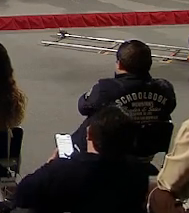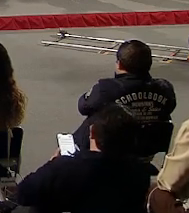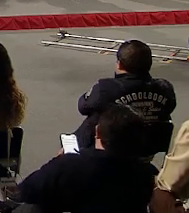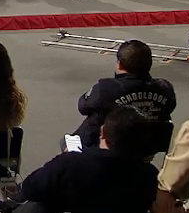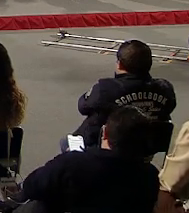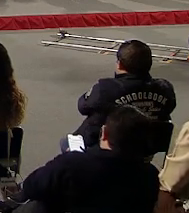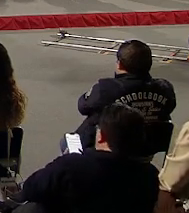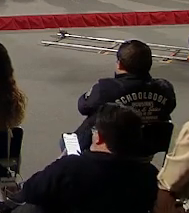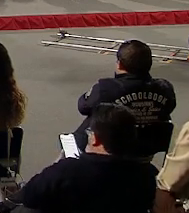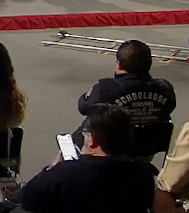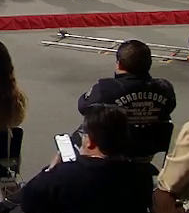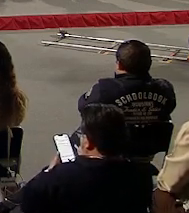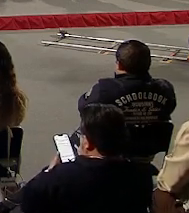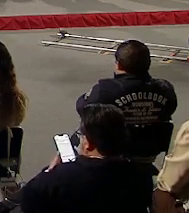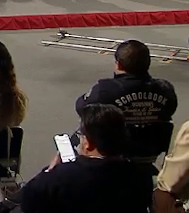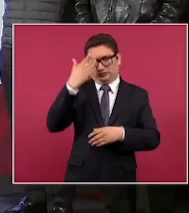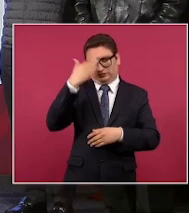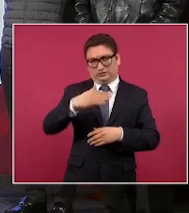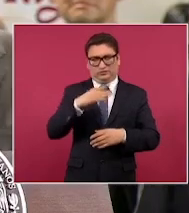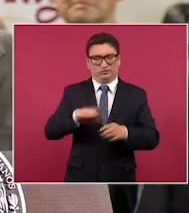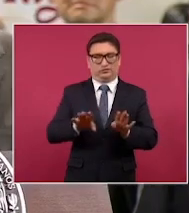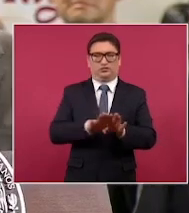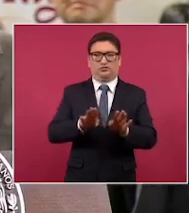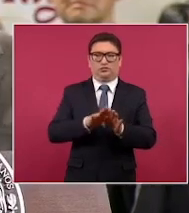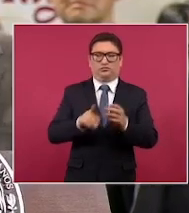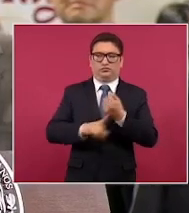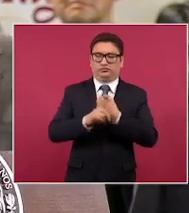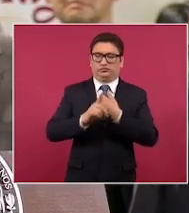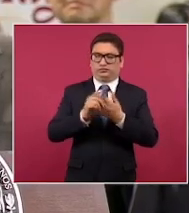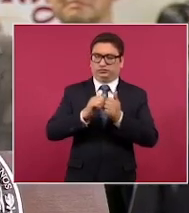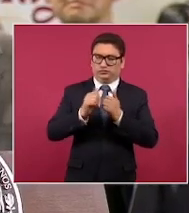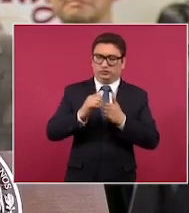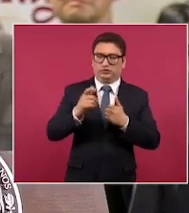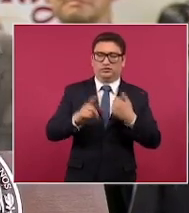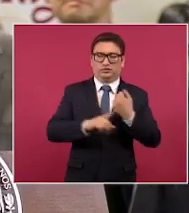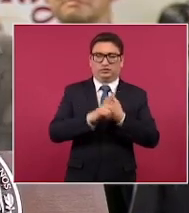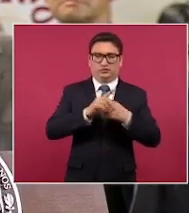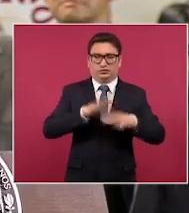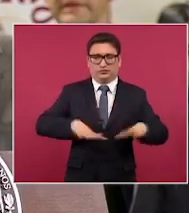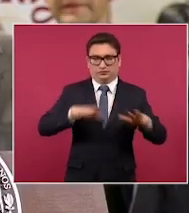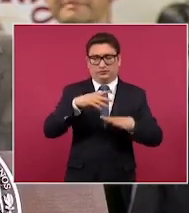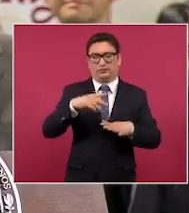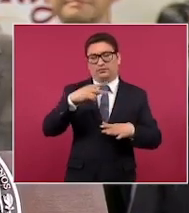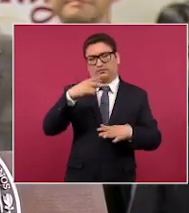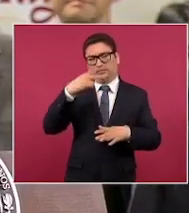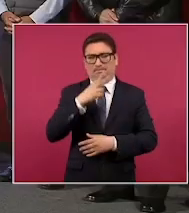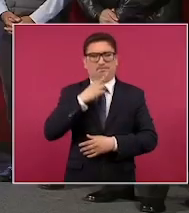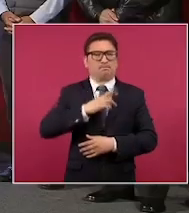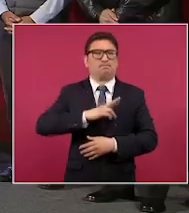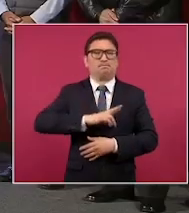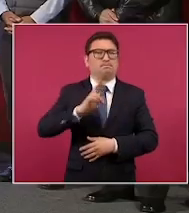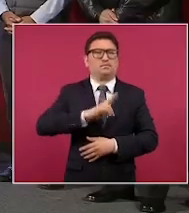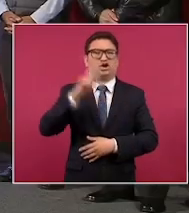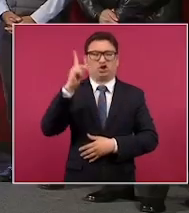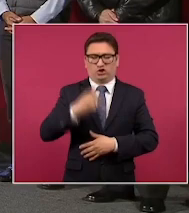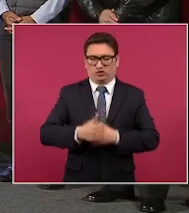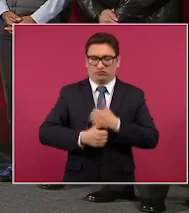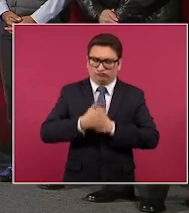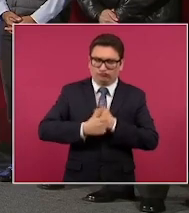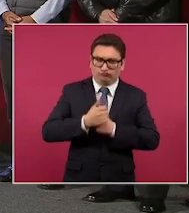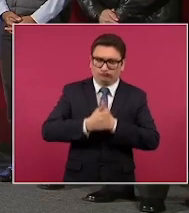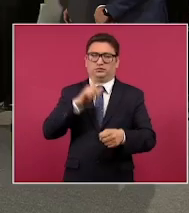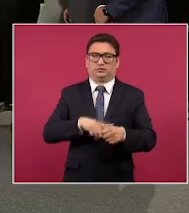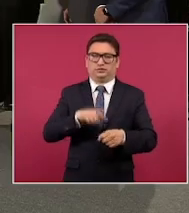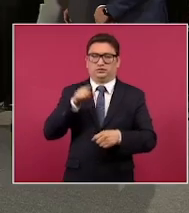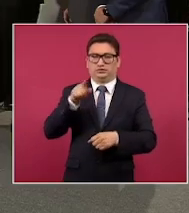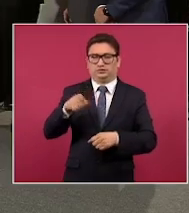obviamente también se ha dado a las pensiones. Ojalá y te sirva esta información para que, bueno, pues obviamente la tengas de